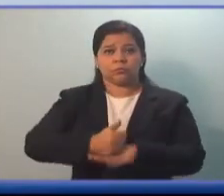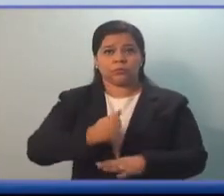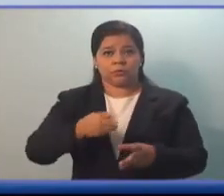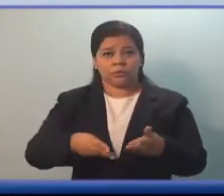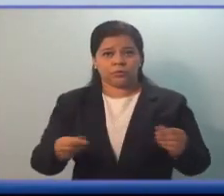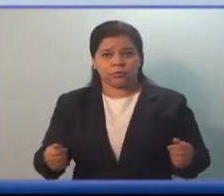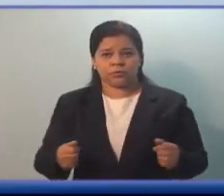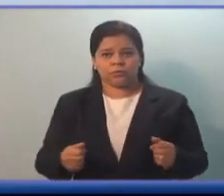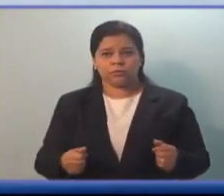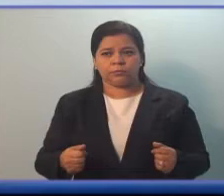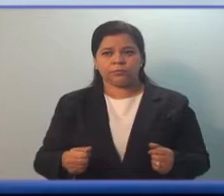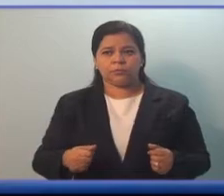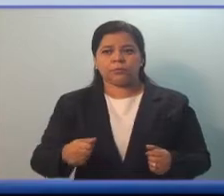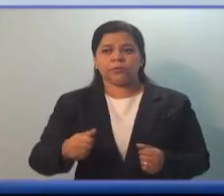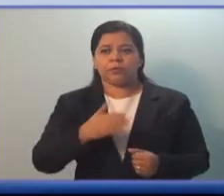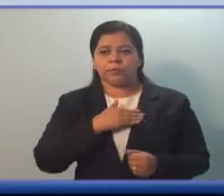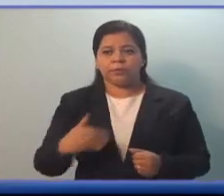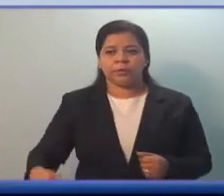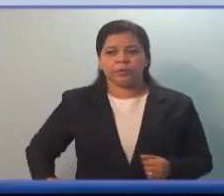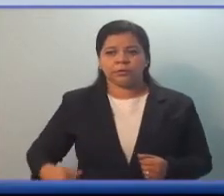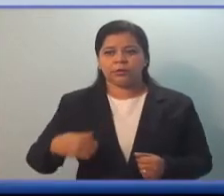Presidente Quijano.